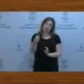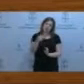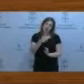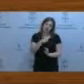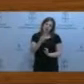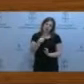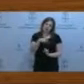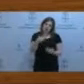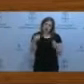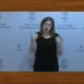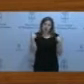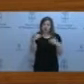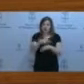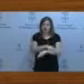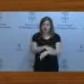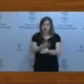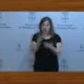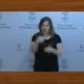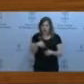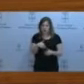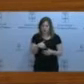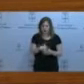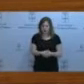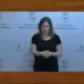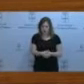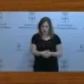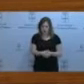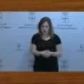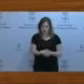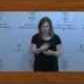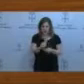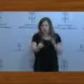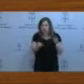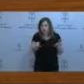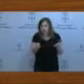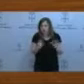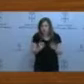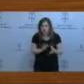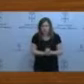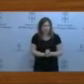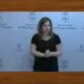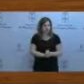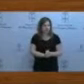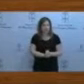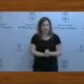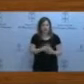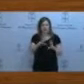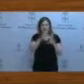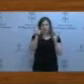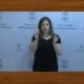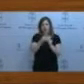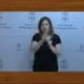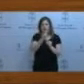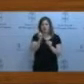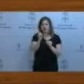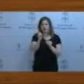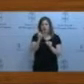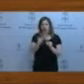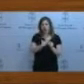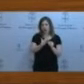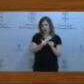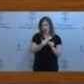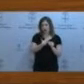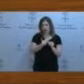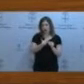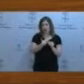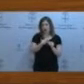de responsabilidad de gobierno nosotros y entonces no se realizó, sencillamente. Existían en total una veintena de localidades asturianas que entraban